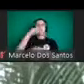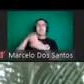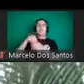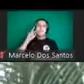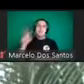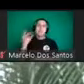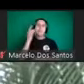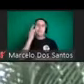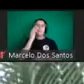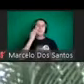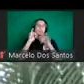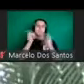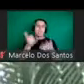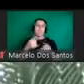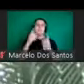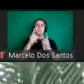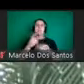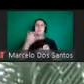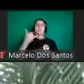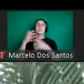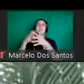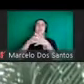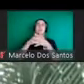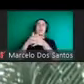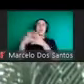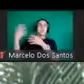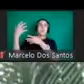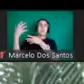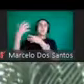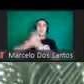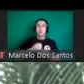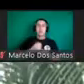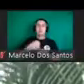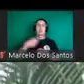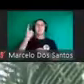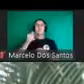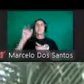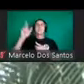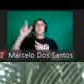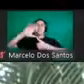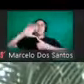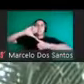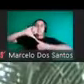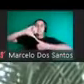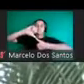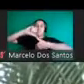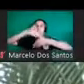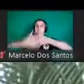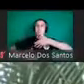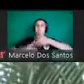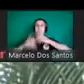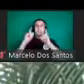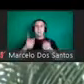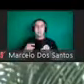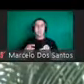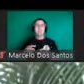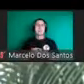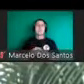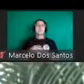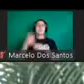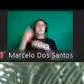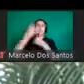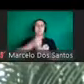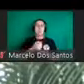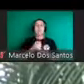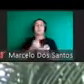los Estados Unidos, la Fundación Interamericana, la Red Iberoamericana de Personas con Discapacidad, además de la Función